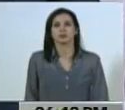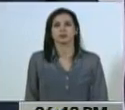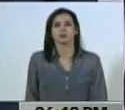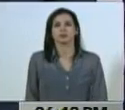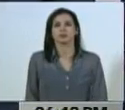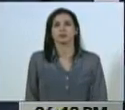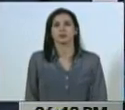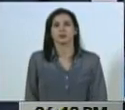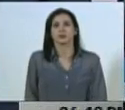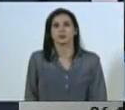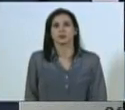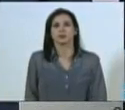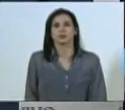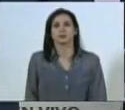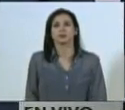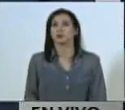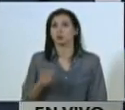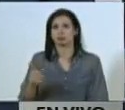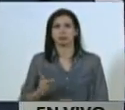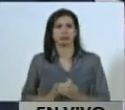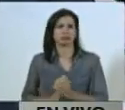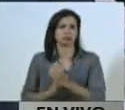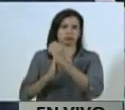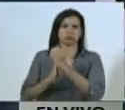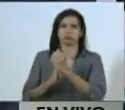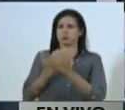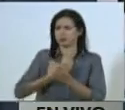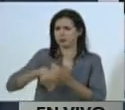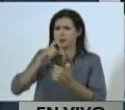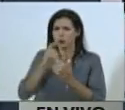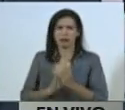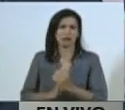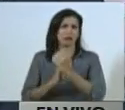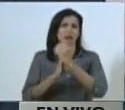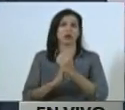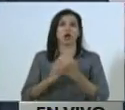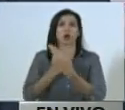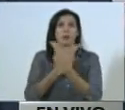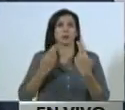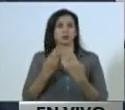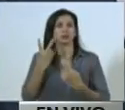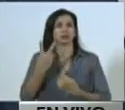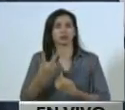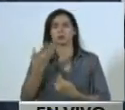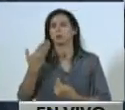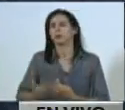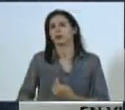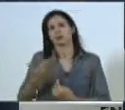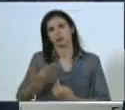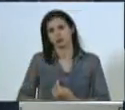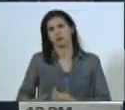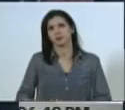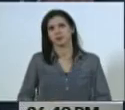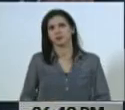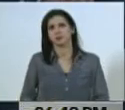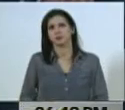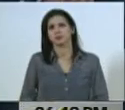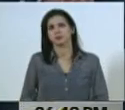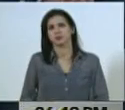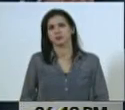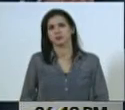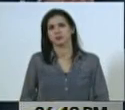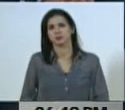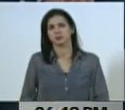is unparalleled. Su liderazgo y su compromiso son fundamentales. Therefore, it